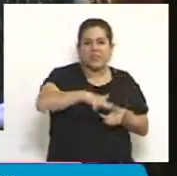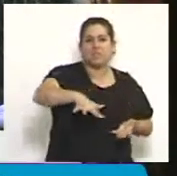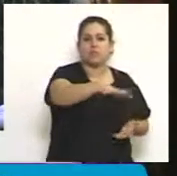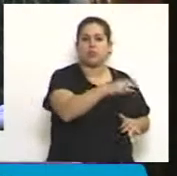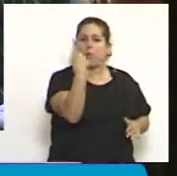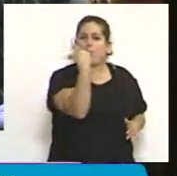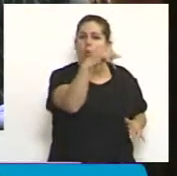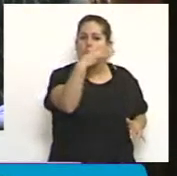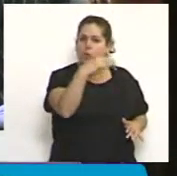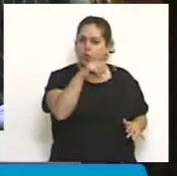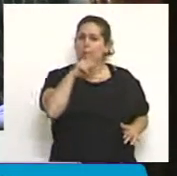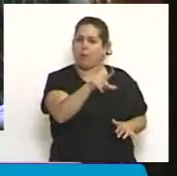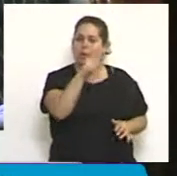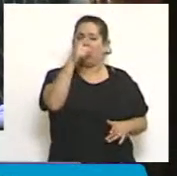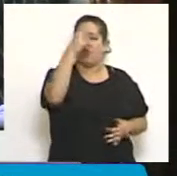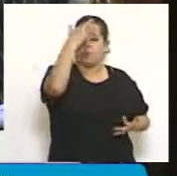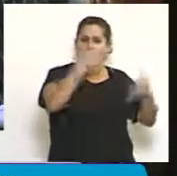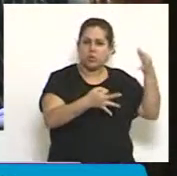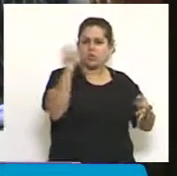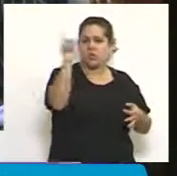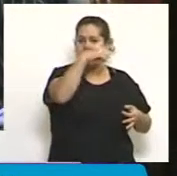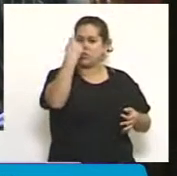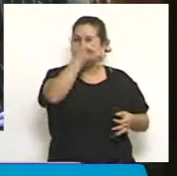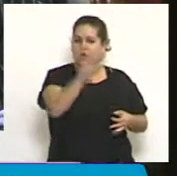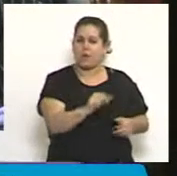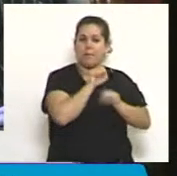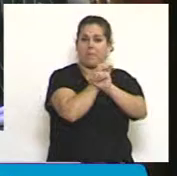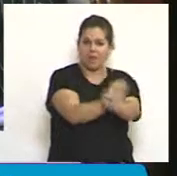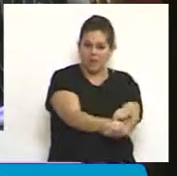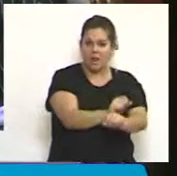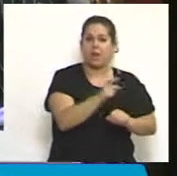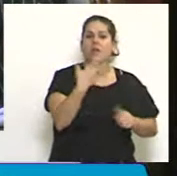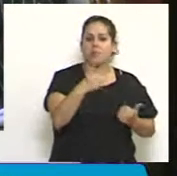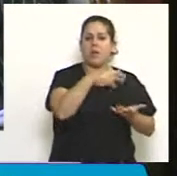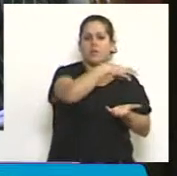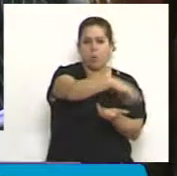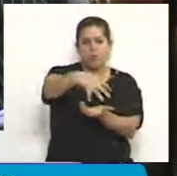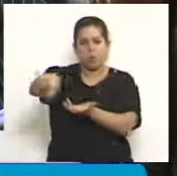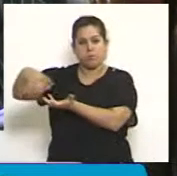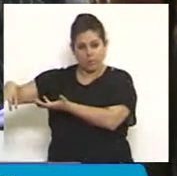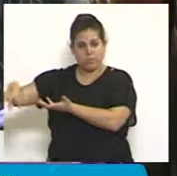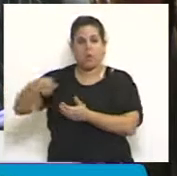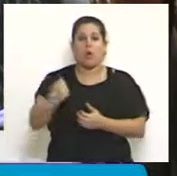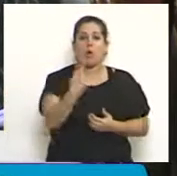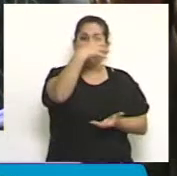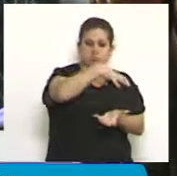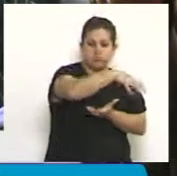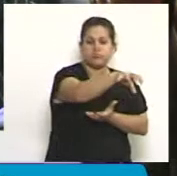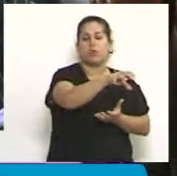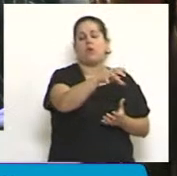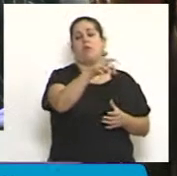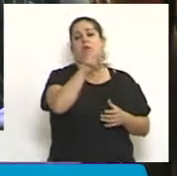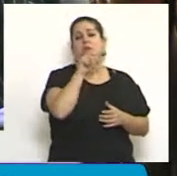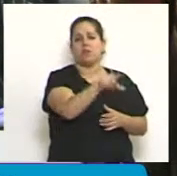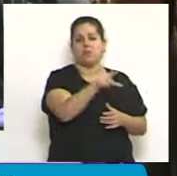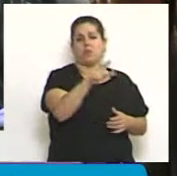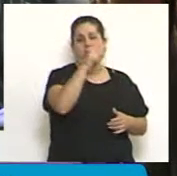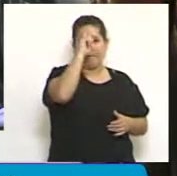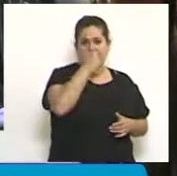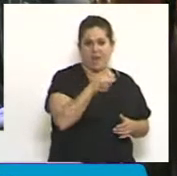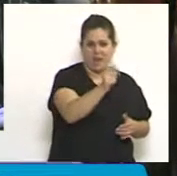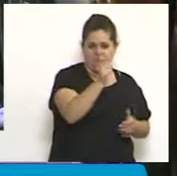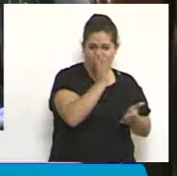de la Nación. Tribunales federales en lo penal económico, las funciones de garantías previstas en el artículo 55 del